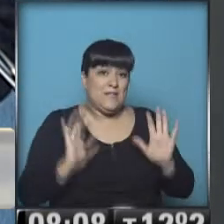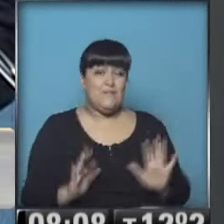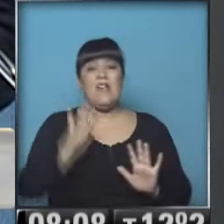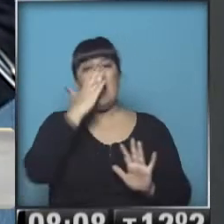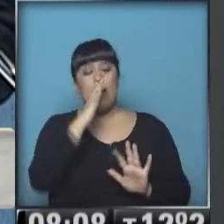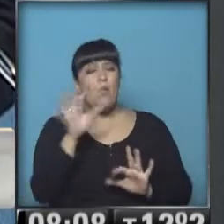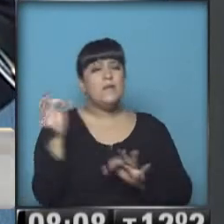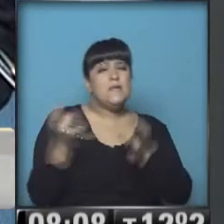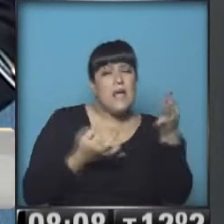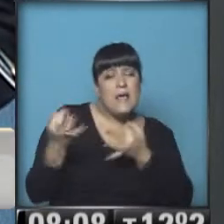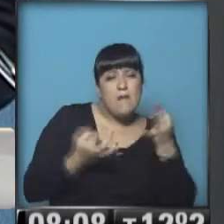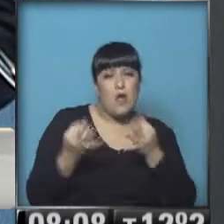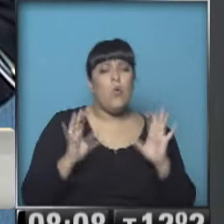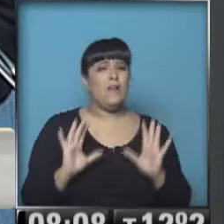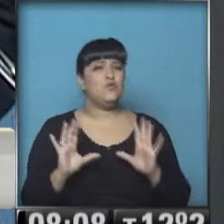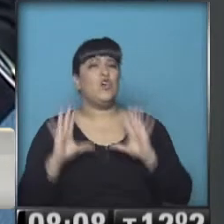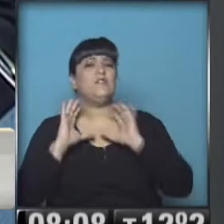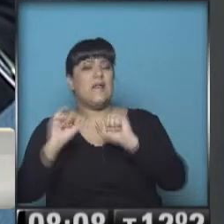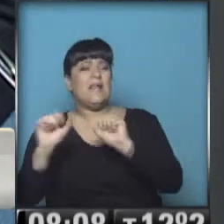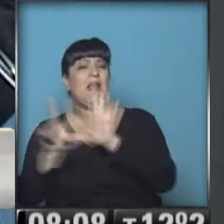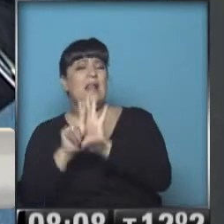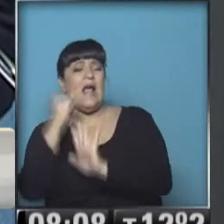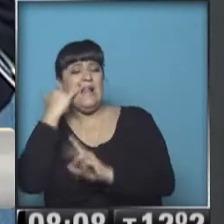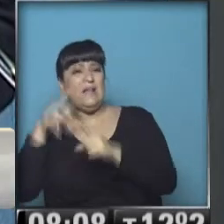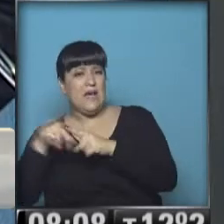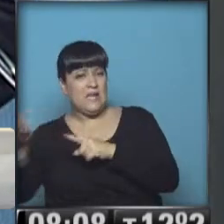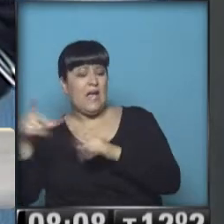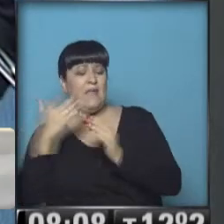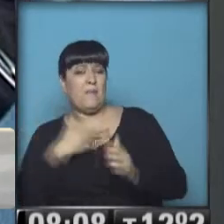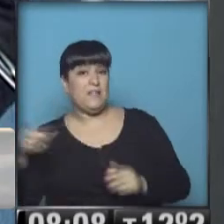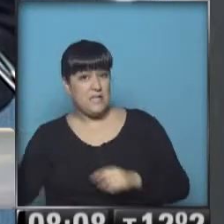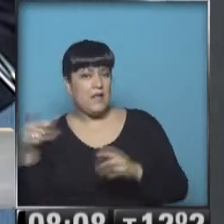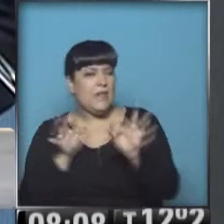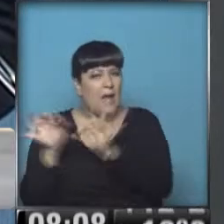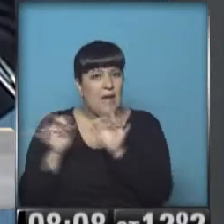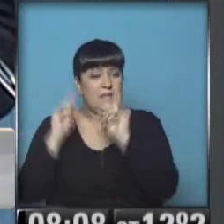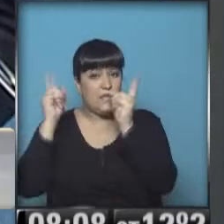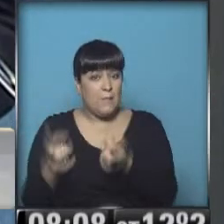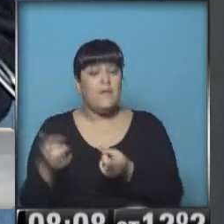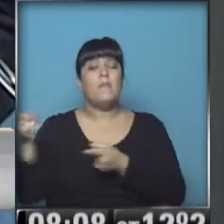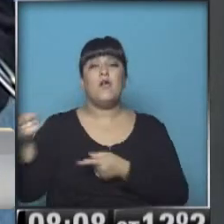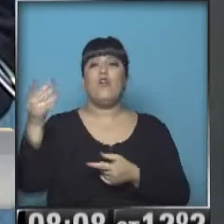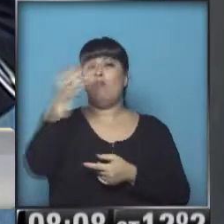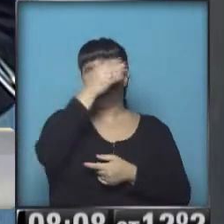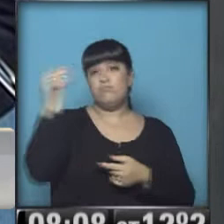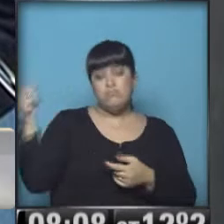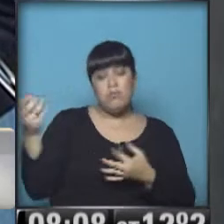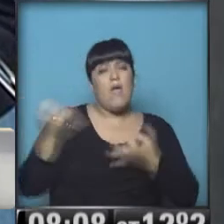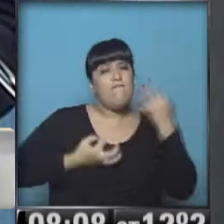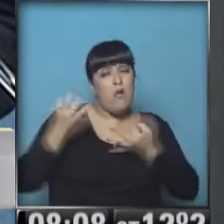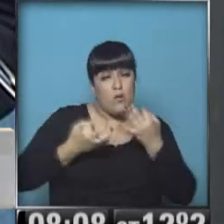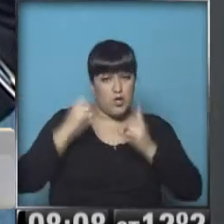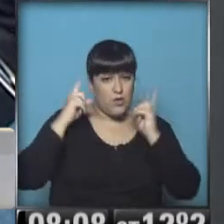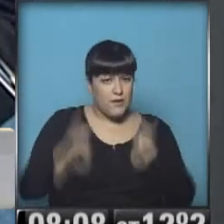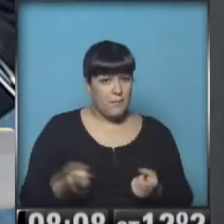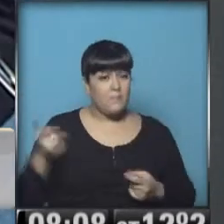evaluación técnica del área de la secretaria legal y técnica la presidencia la presidente la nación obviamente efectúa la evaluación técnica y